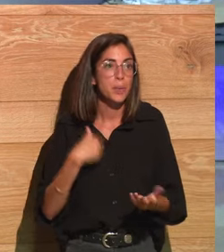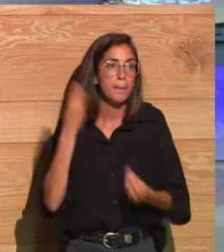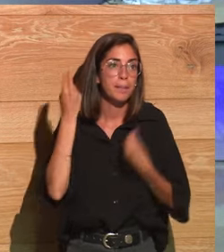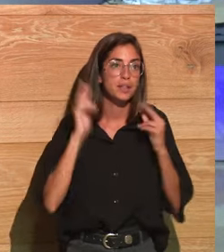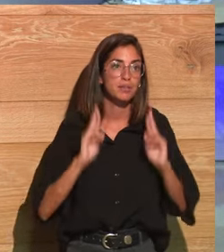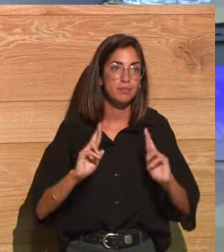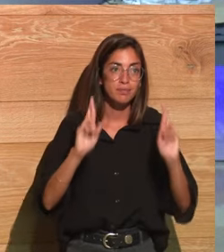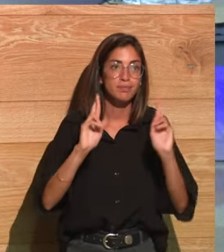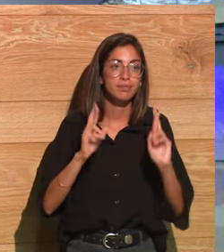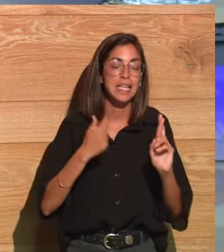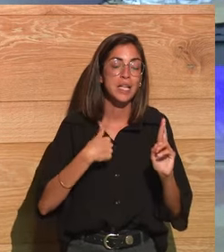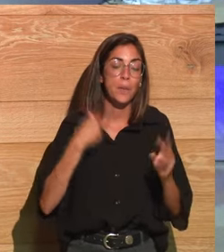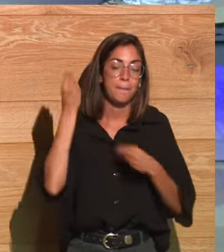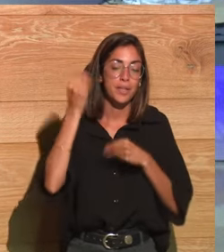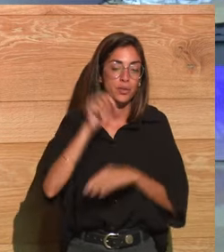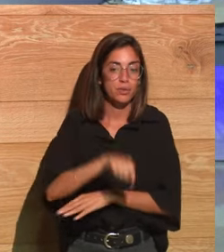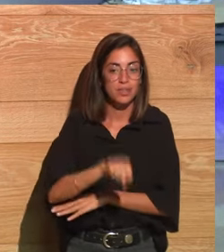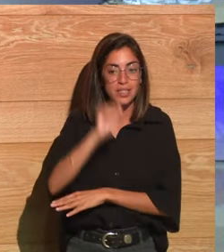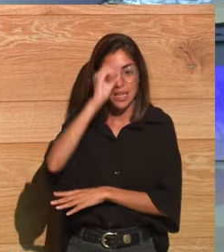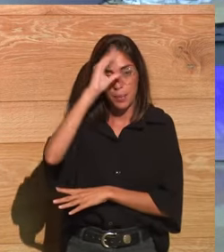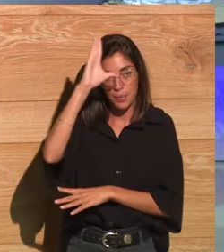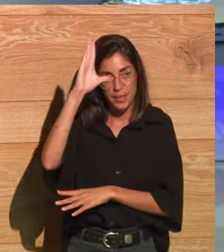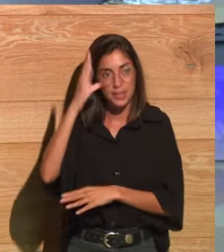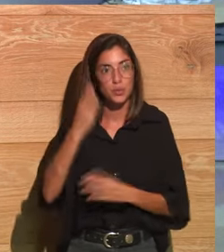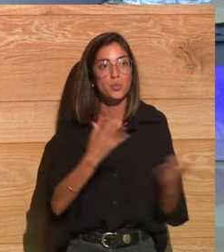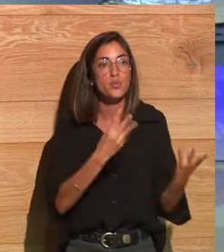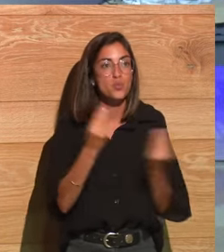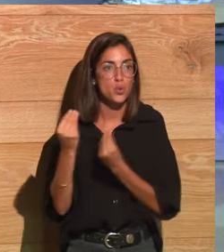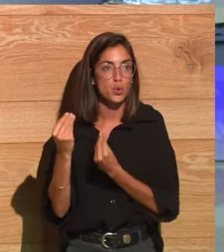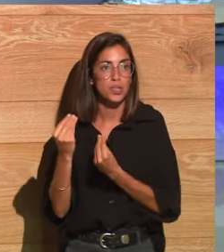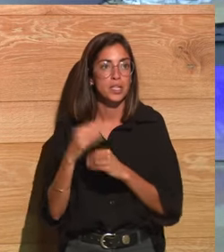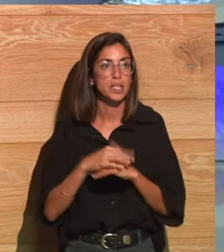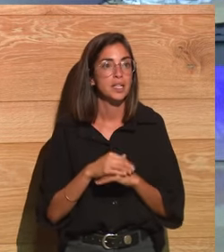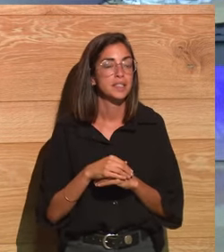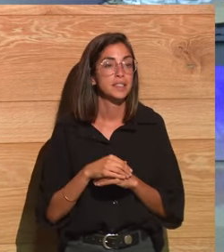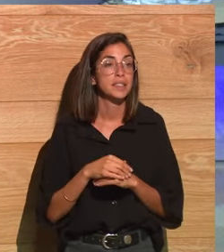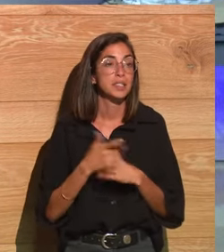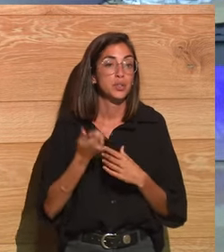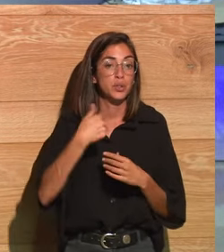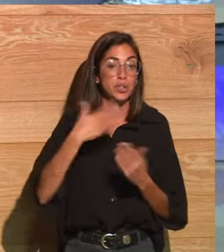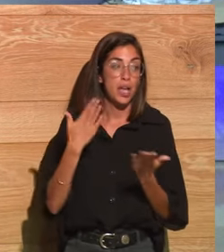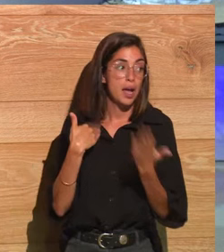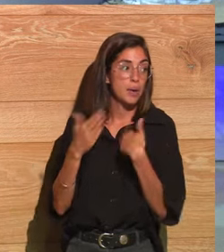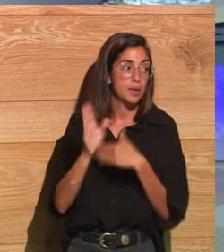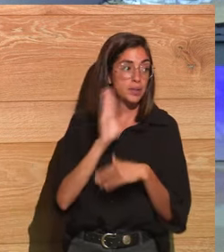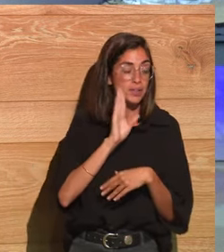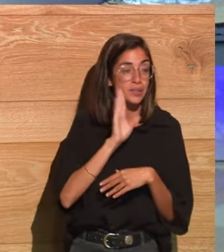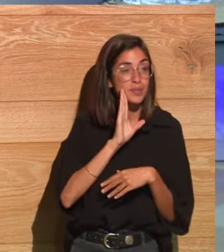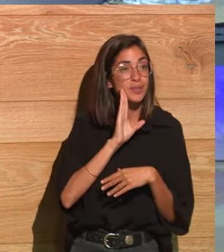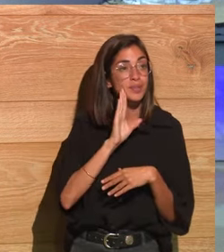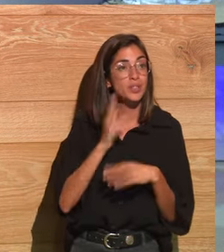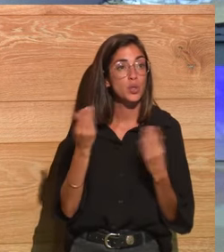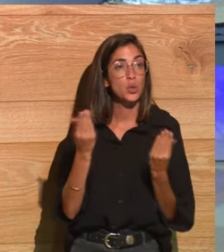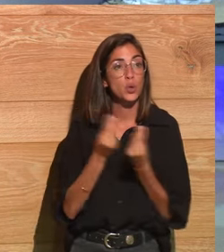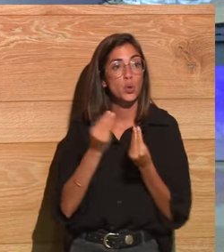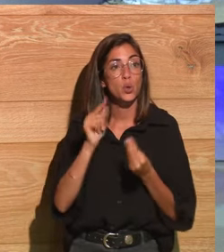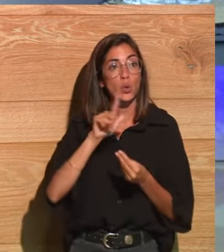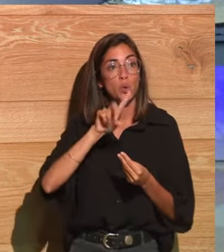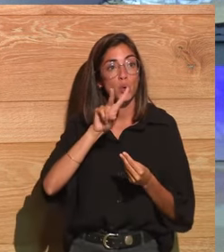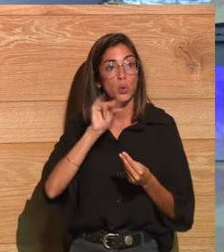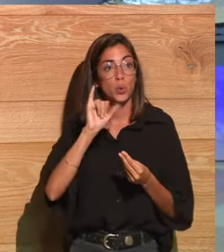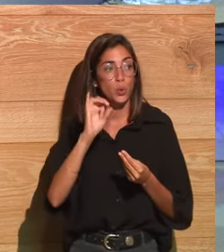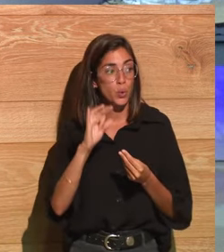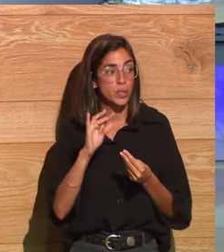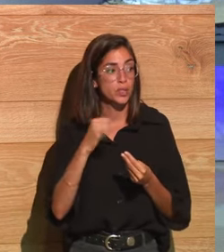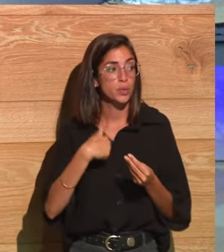que hay Sapiens para rato, ¿eh? Y que por muchas cosas que algunos que hablábamos antes con Luis, por muchos Sapiens malos que haya,